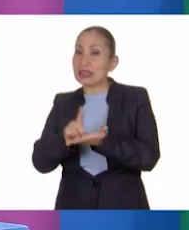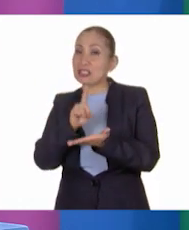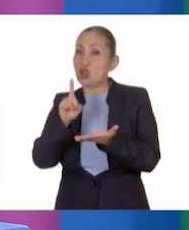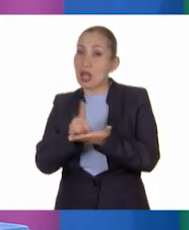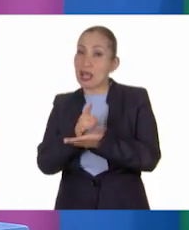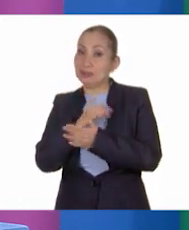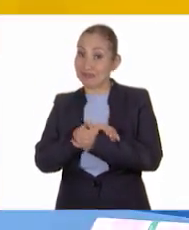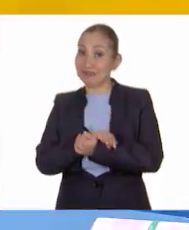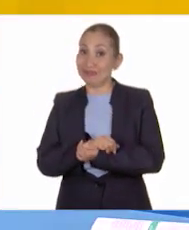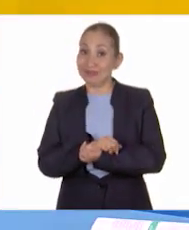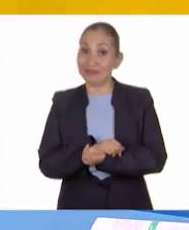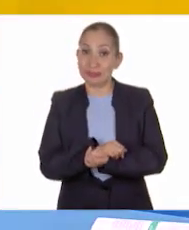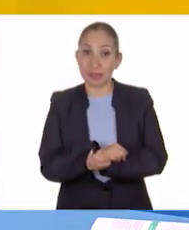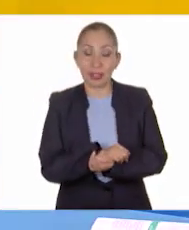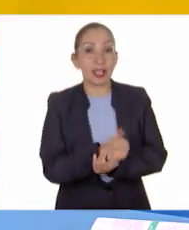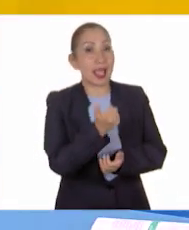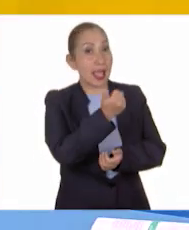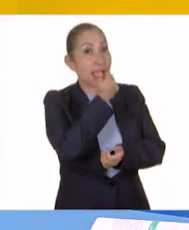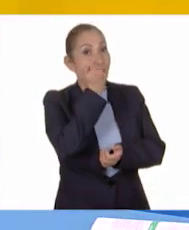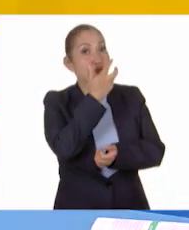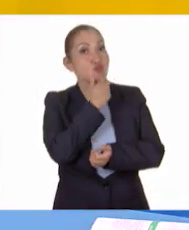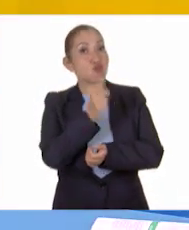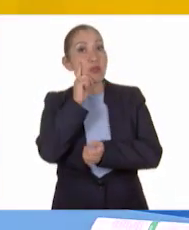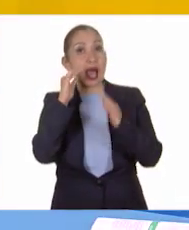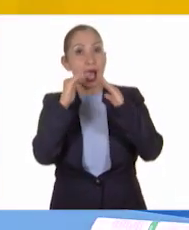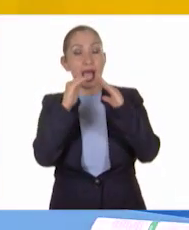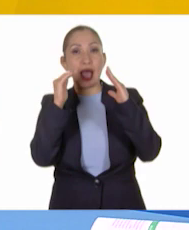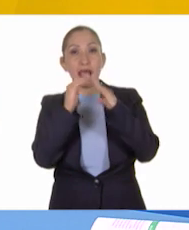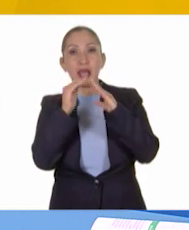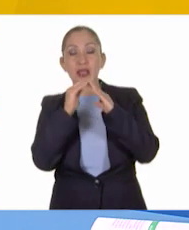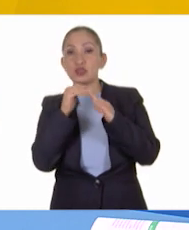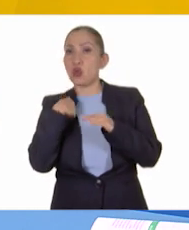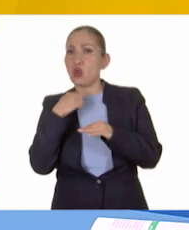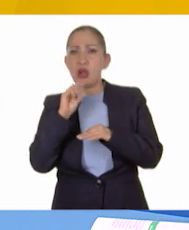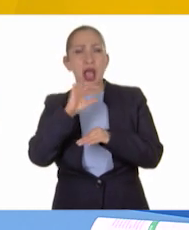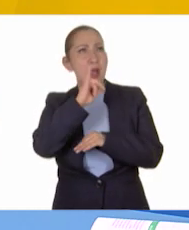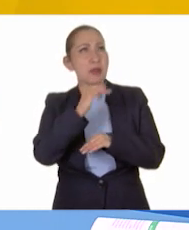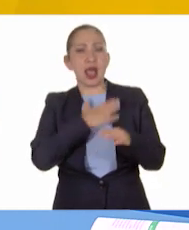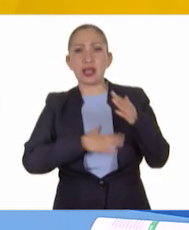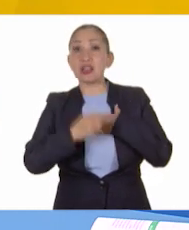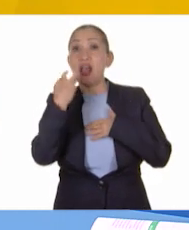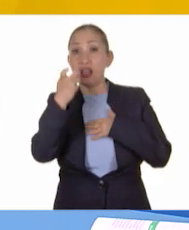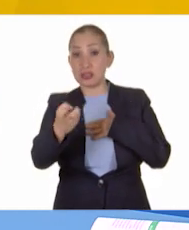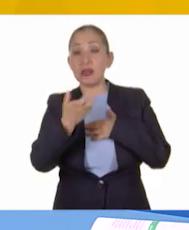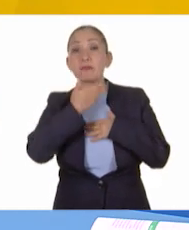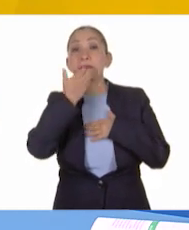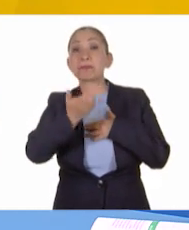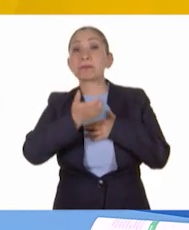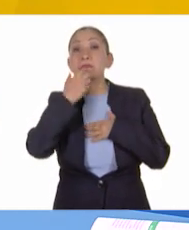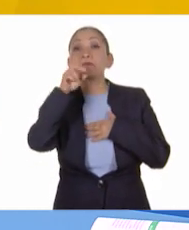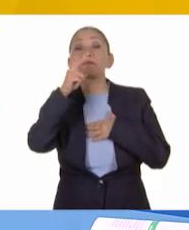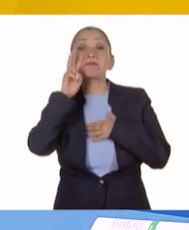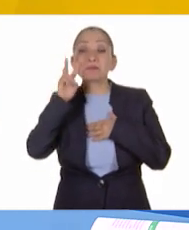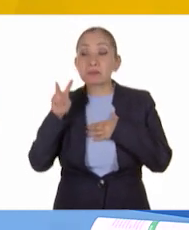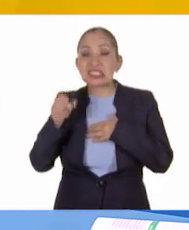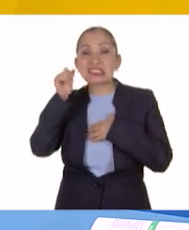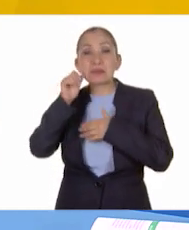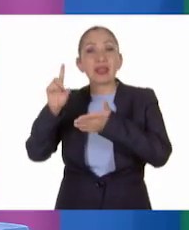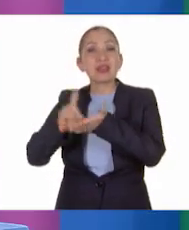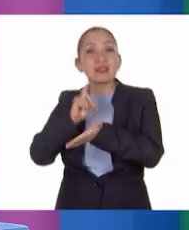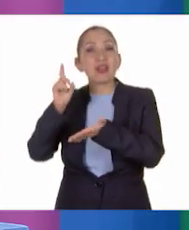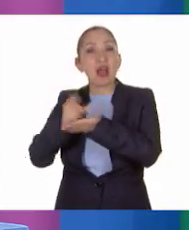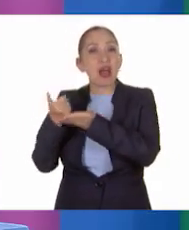en un diccionario. Alumnos y alumnas en casa, no me cansaré de decir que ese es un gran hábito. Consulten su